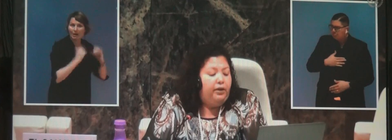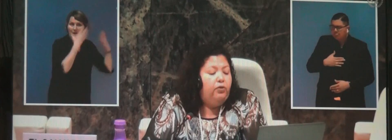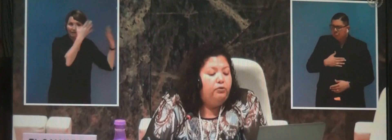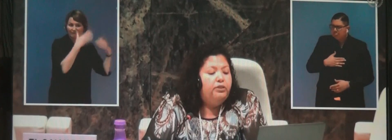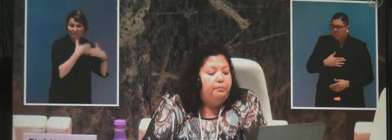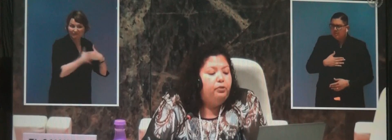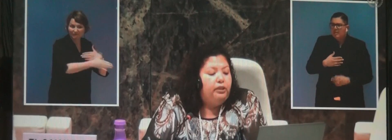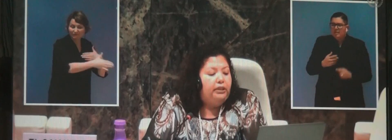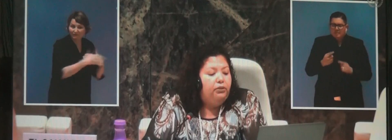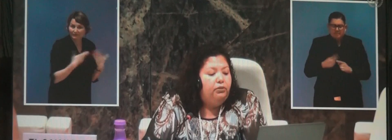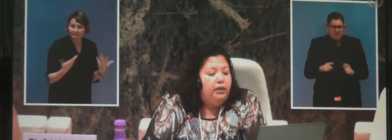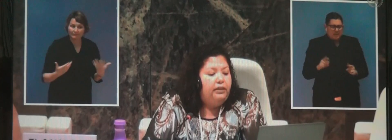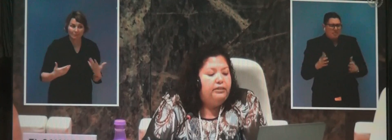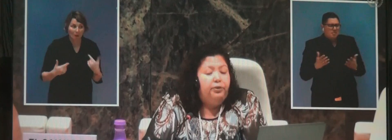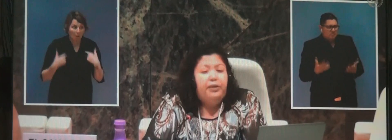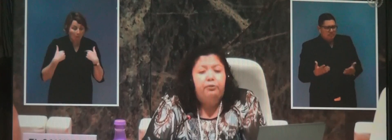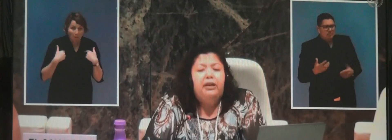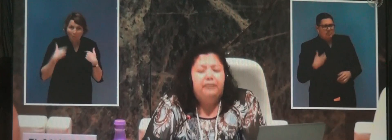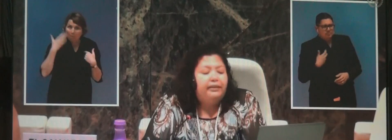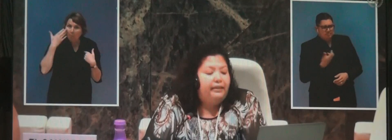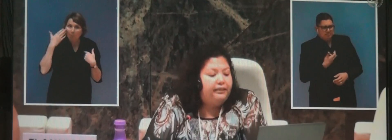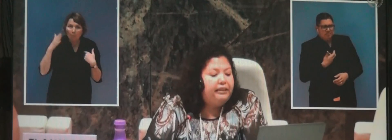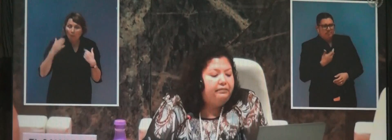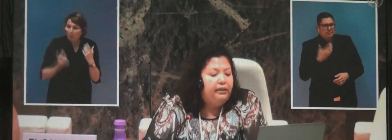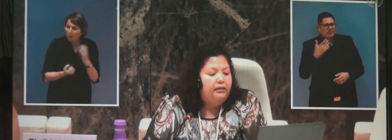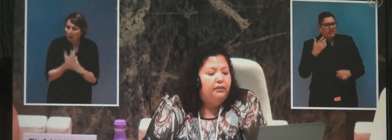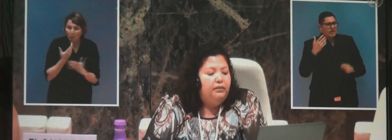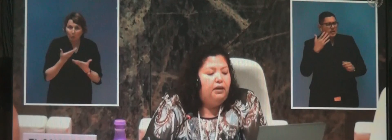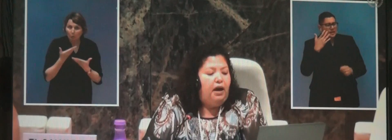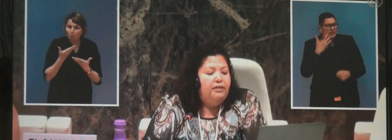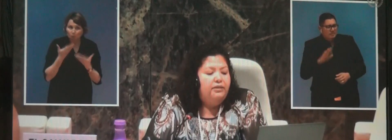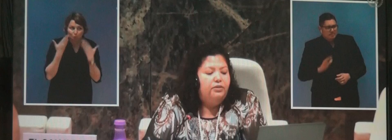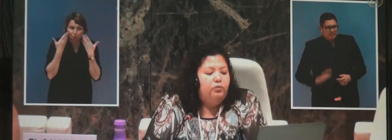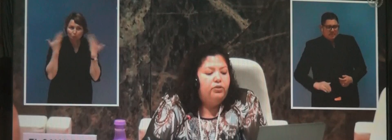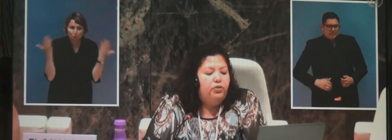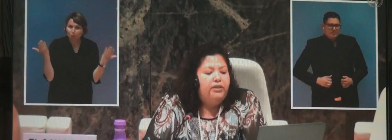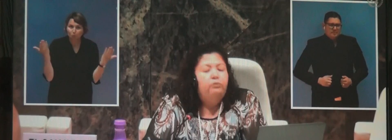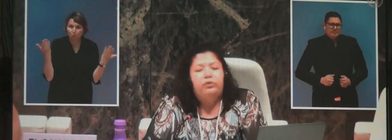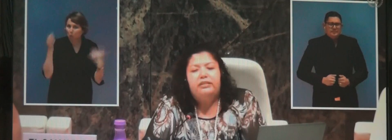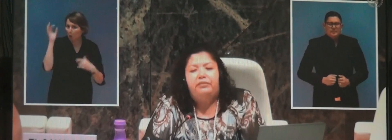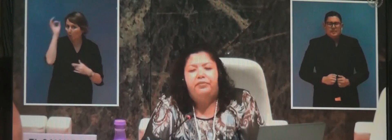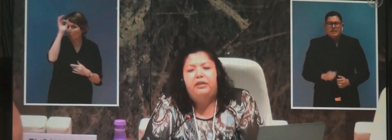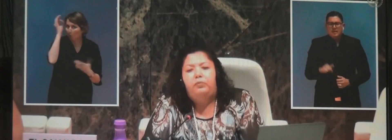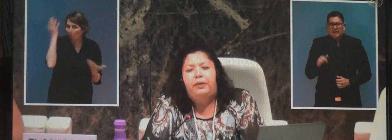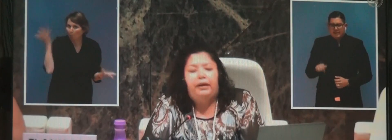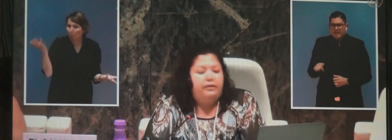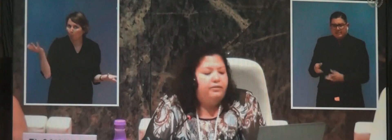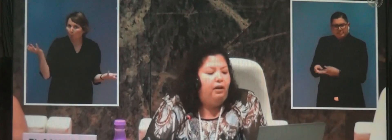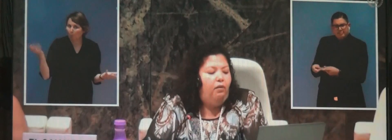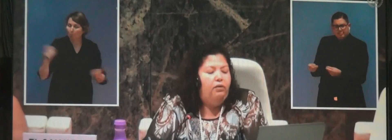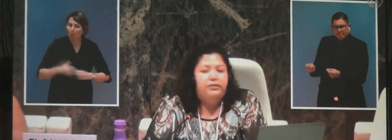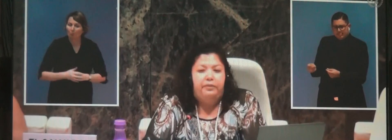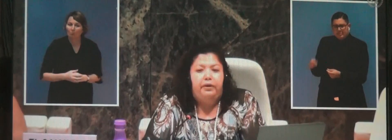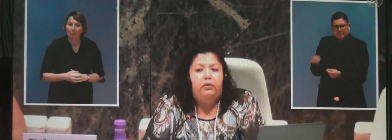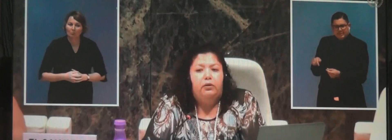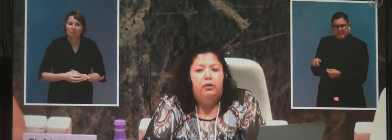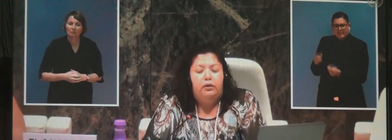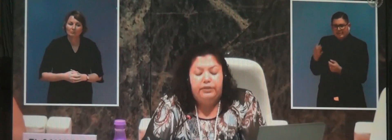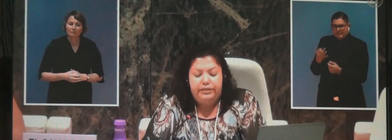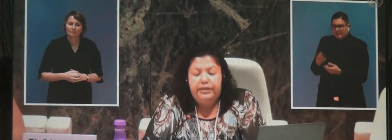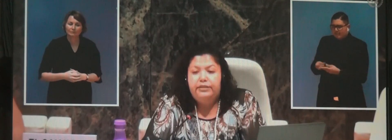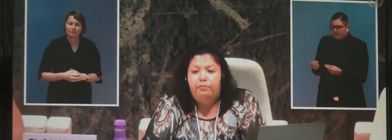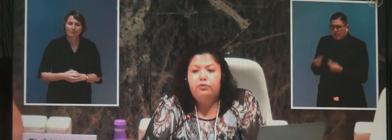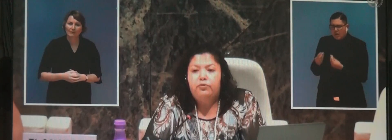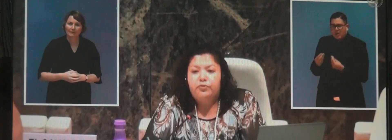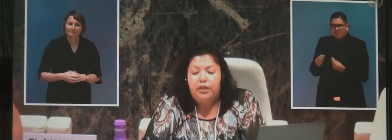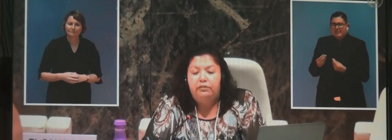Se reconoce, por tanto, que desarrollar una alternativa a estas situaciones es un desafío para el Estado de El Salvador. Es